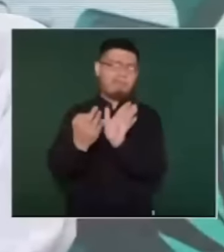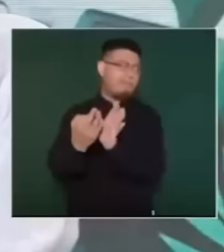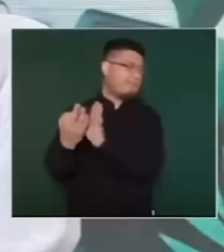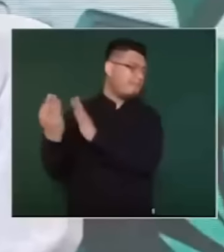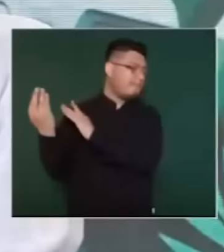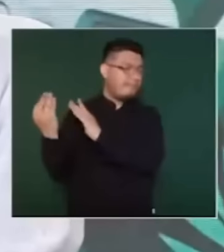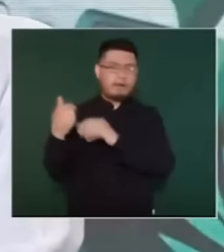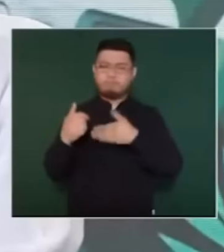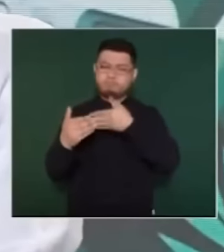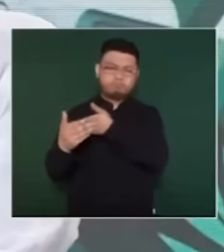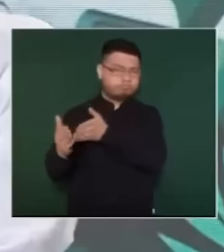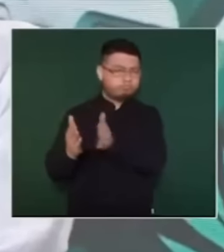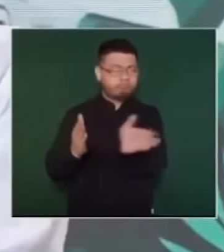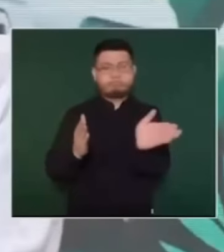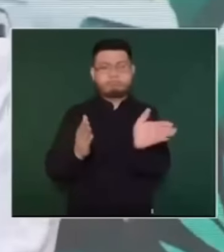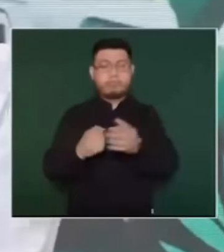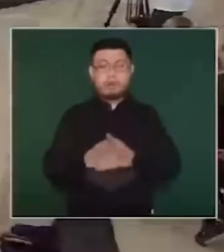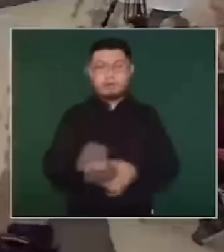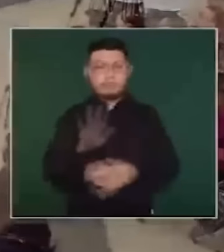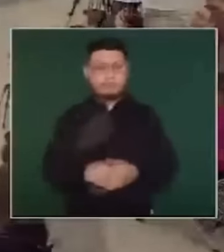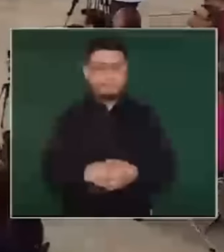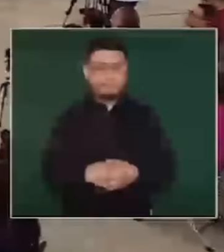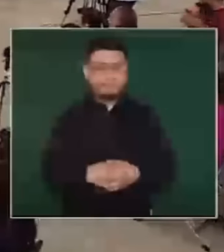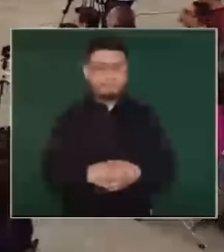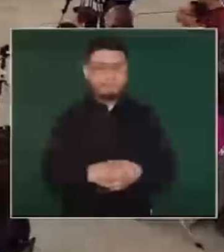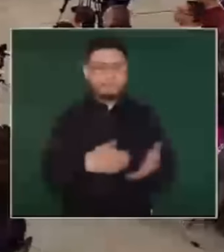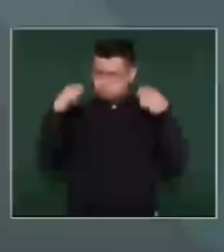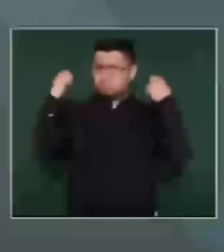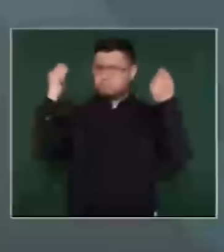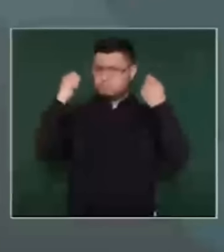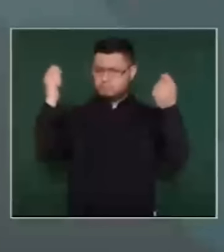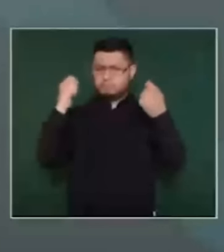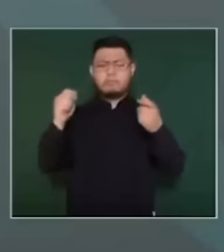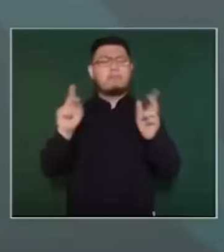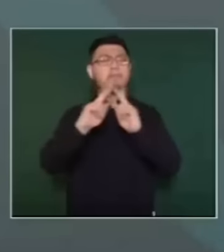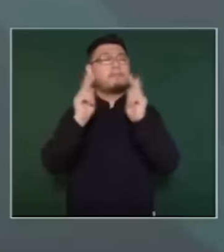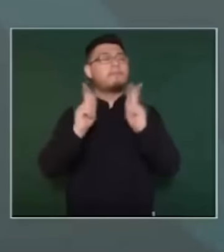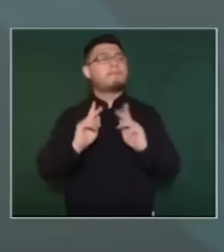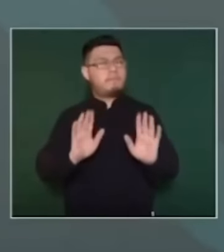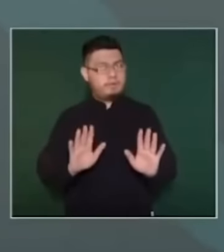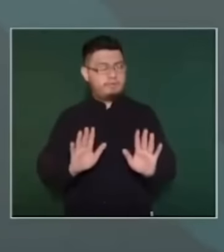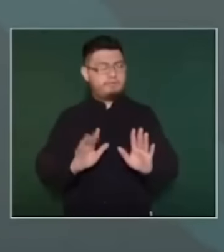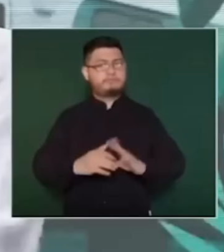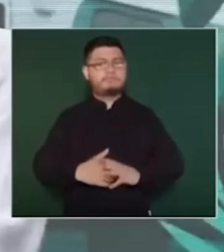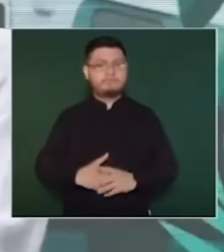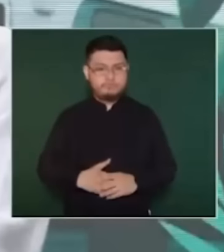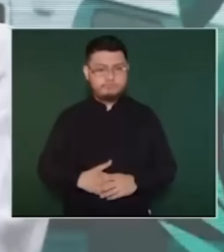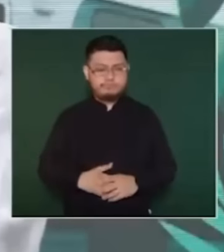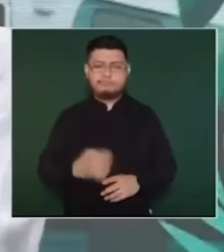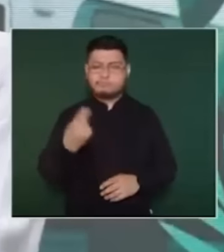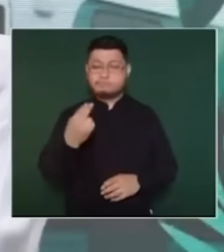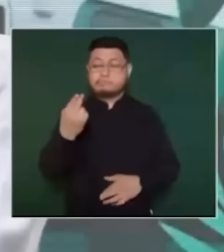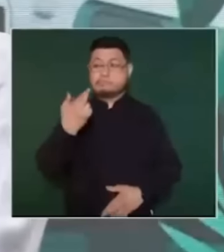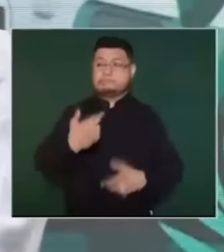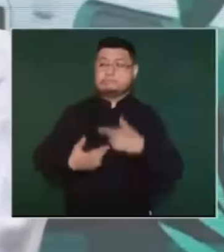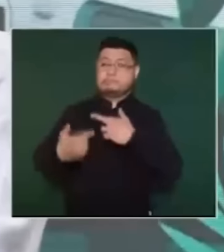Argentina. El presidente lamentó lo que sucedió en Argentina con la elección de Milei, pero esa fue la voluntad